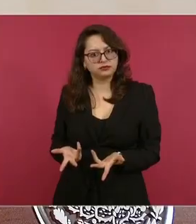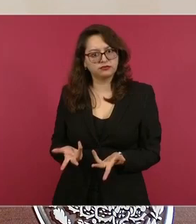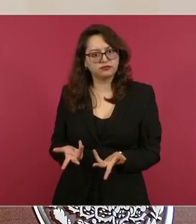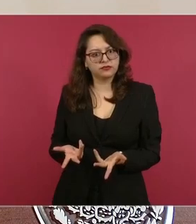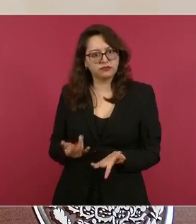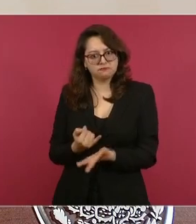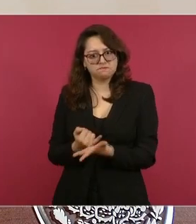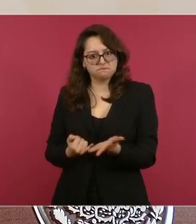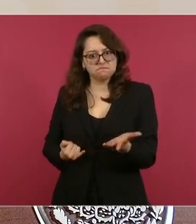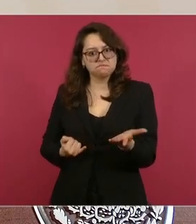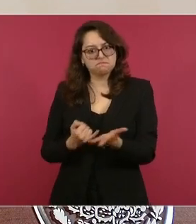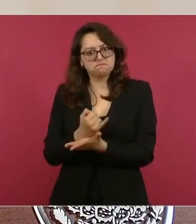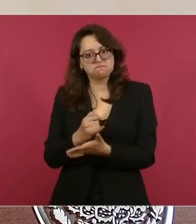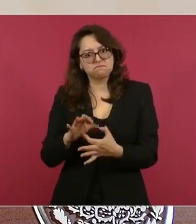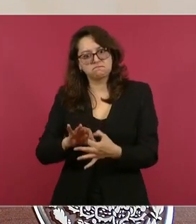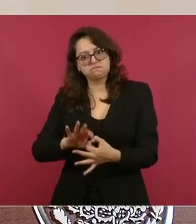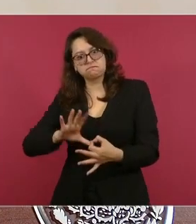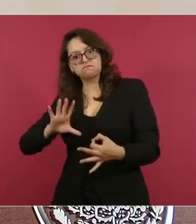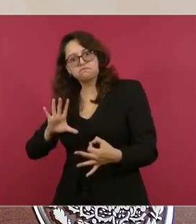decida,